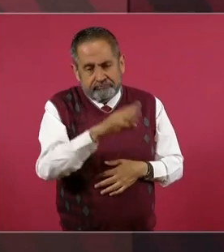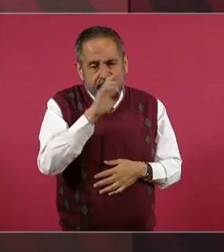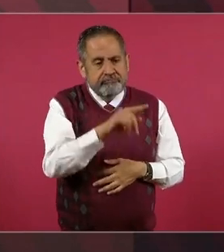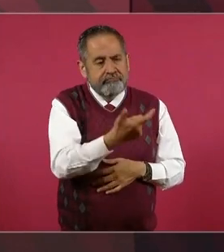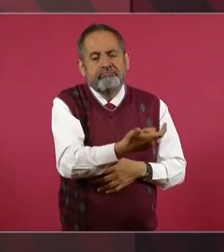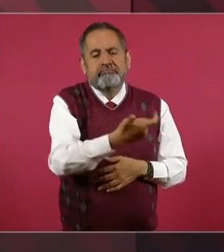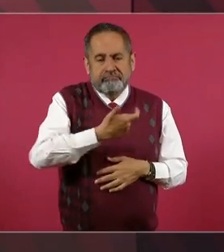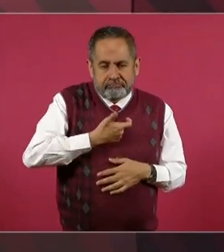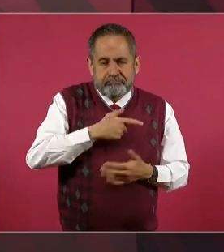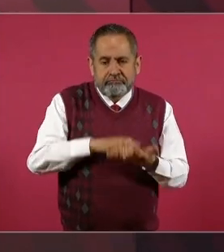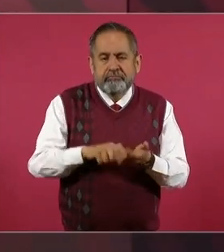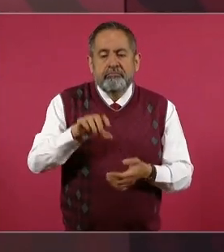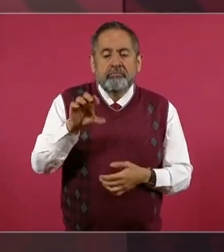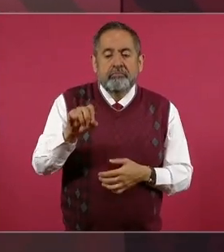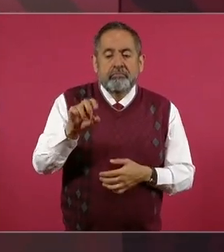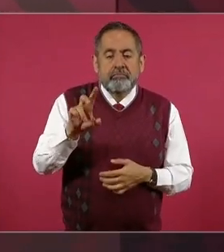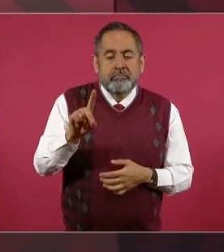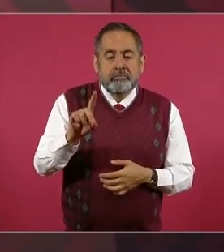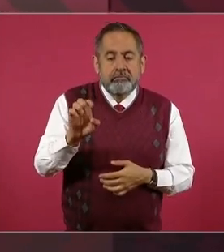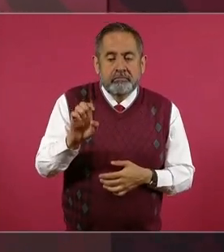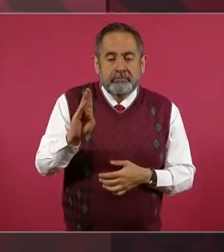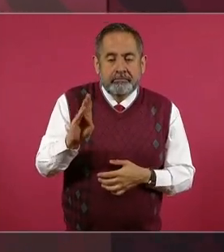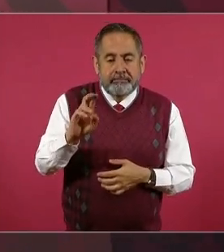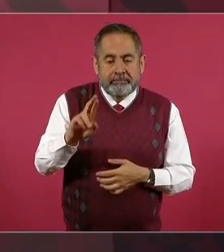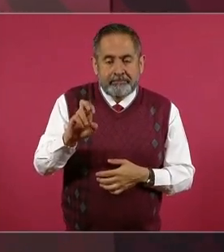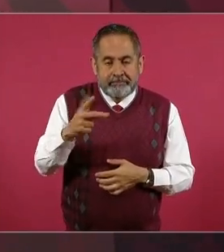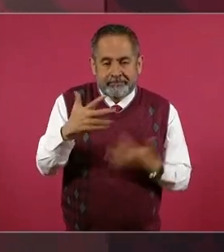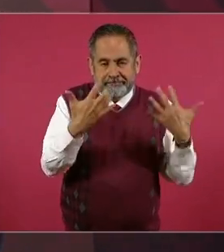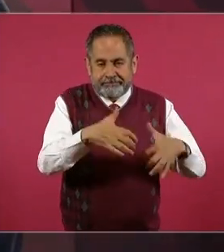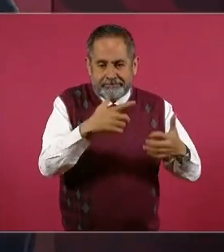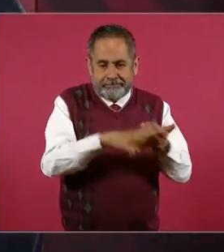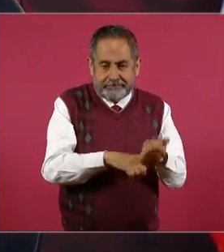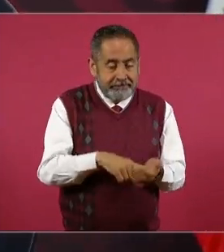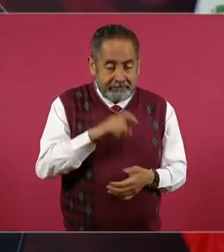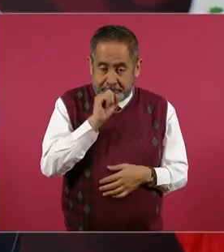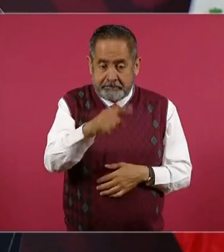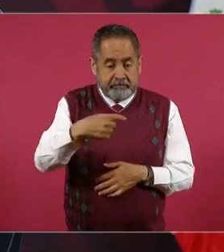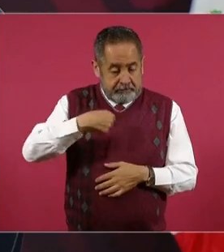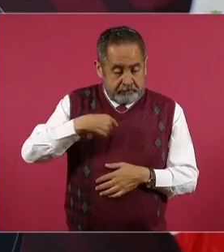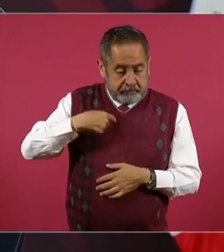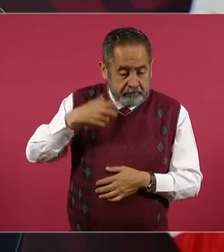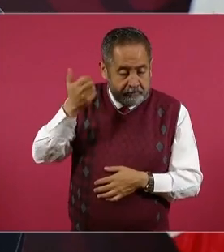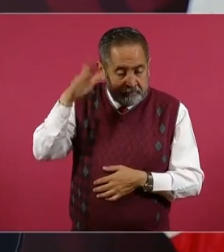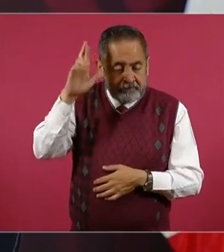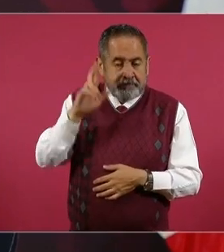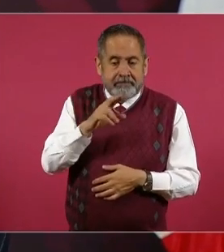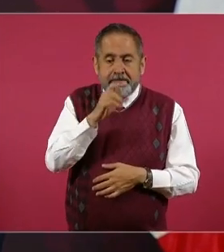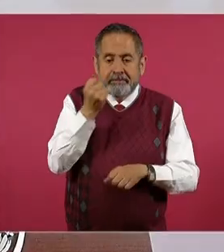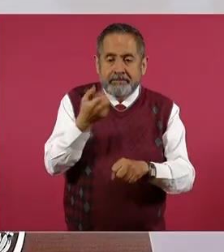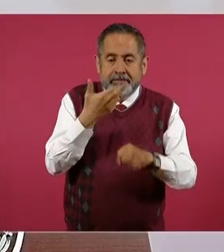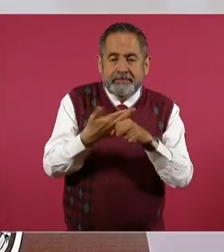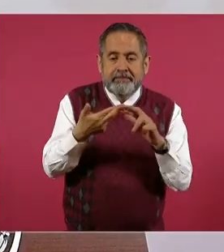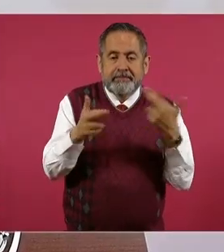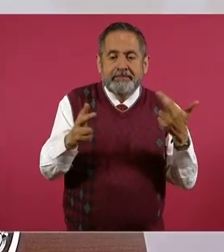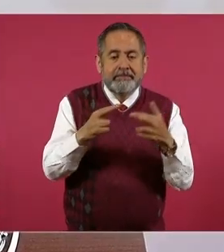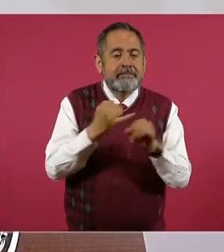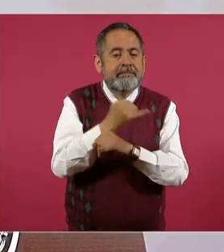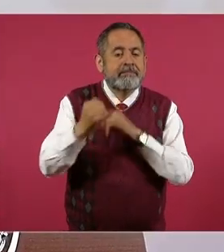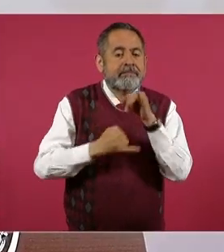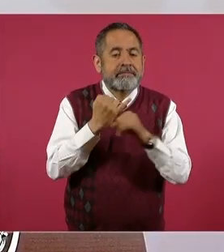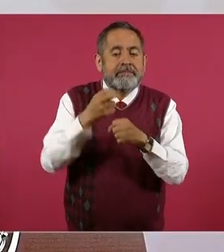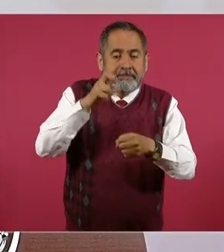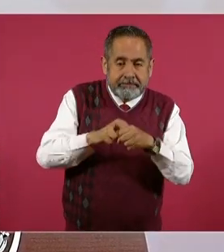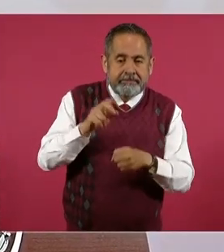recibió dinero de Odebrecht cuando él era de Relaciones Internacionales del PRI durante la